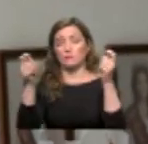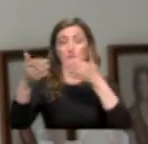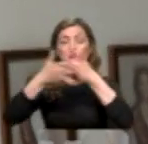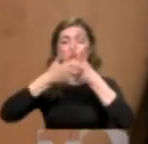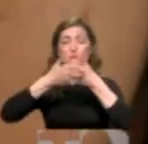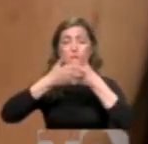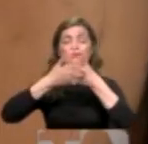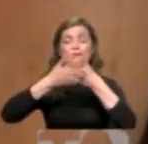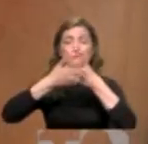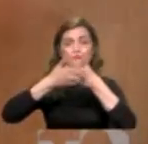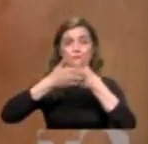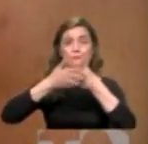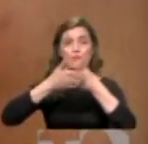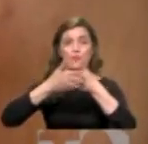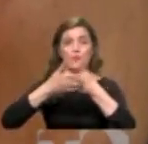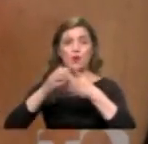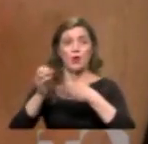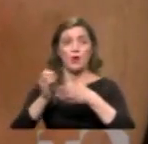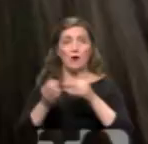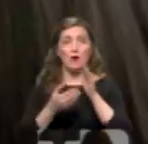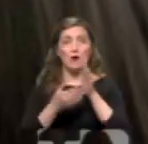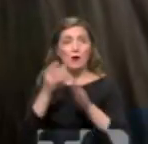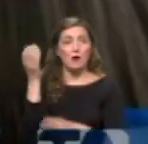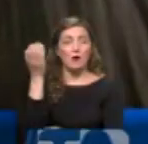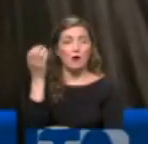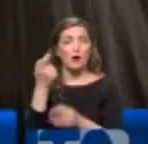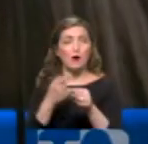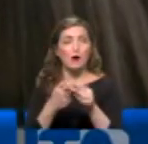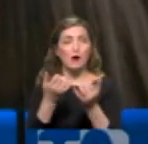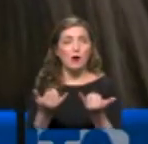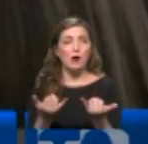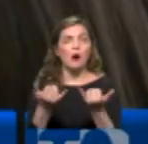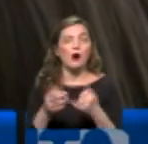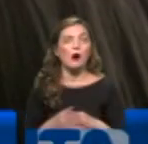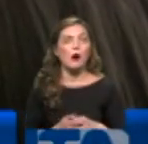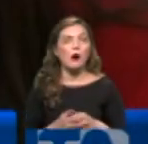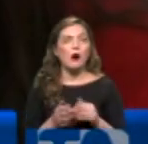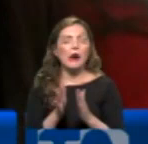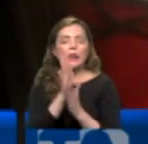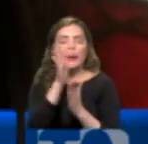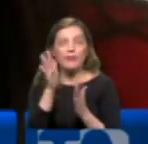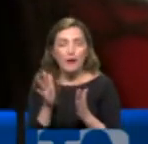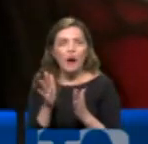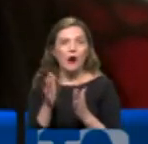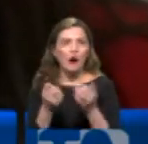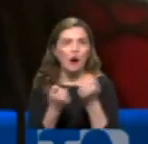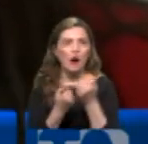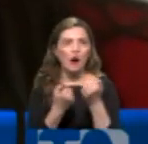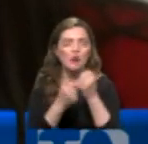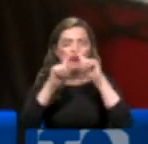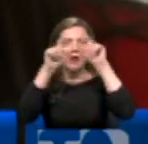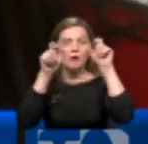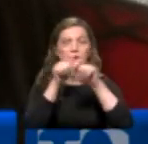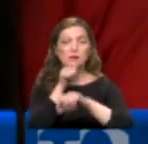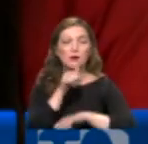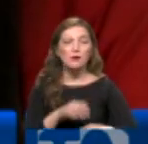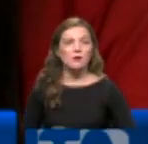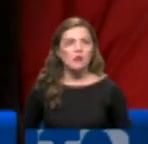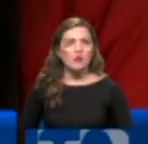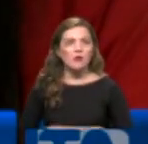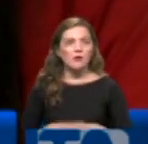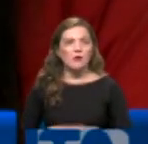sus puertas o que no tenga la figura de una reina actual que sea la imagen que les permita tener el apoyo de la empresa privada.